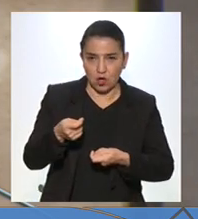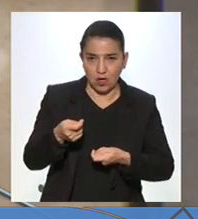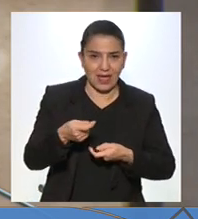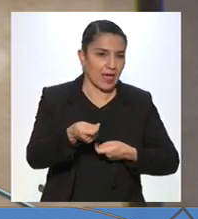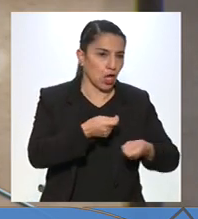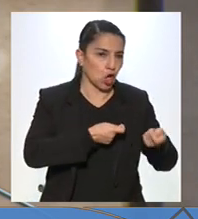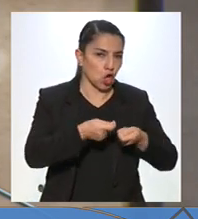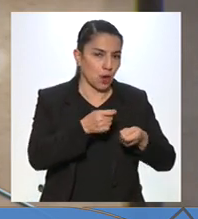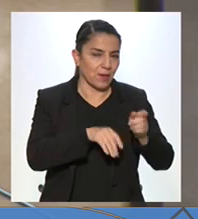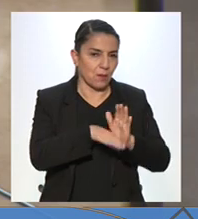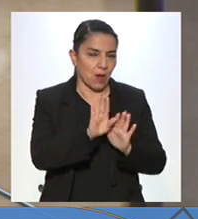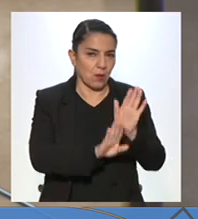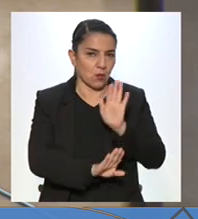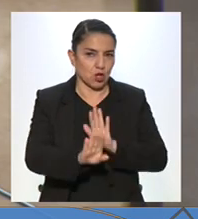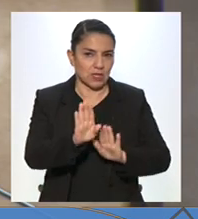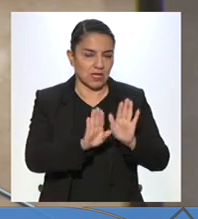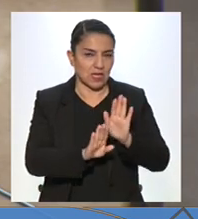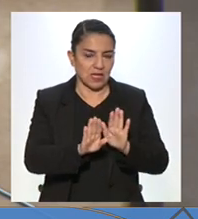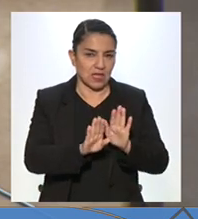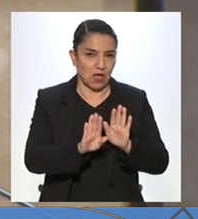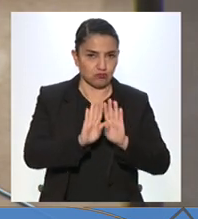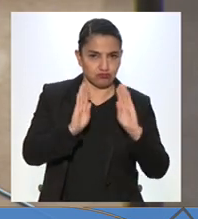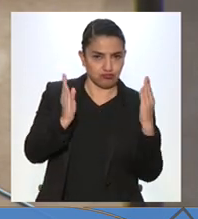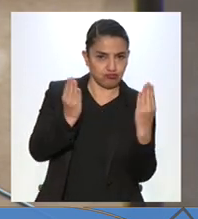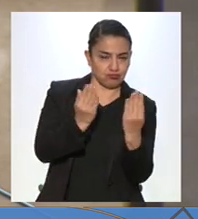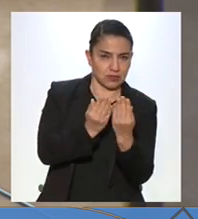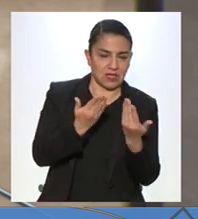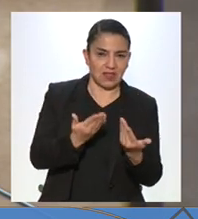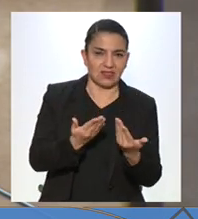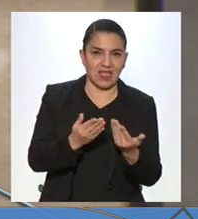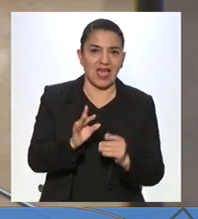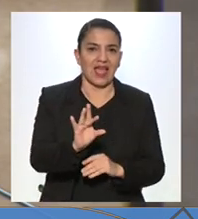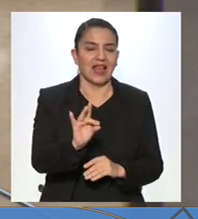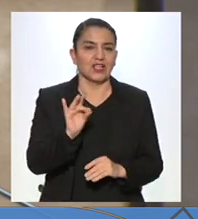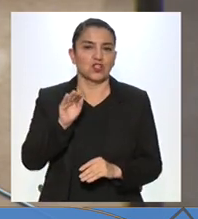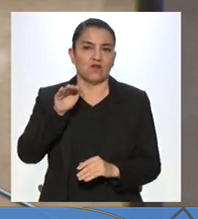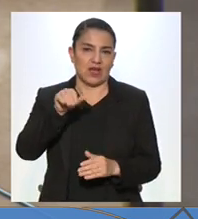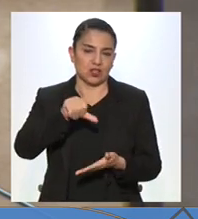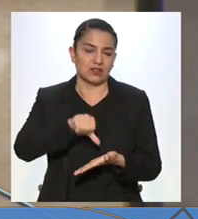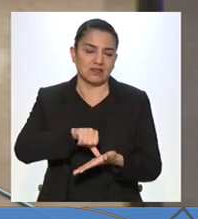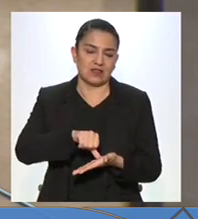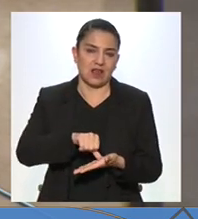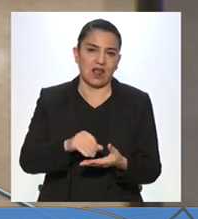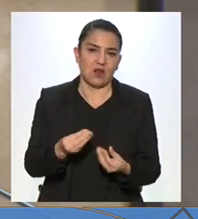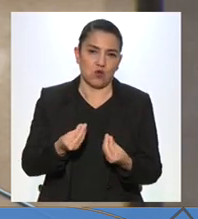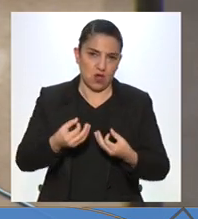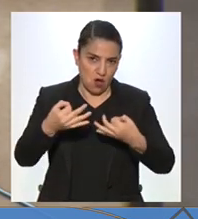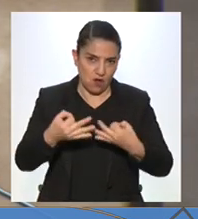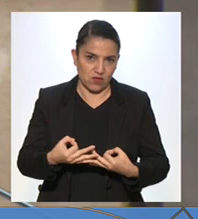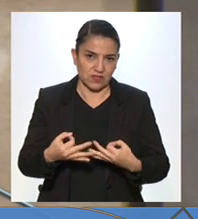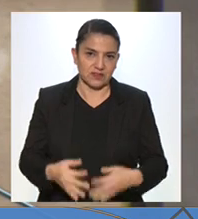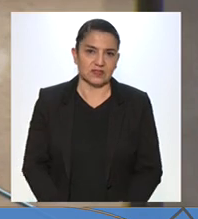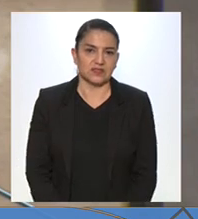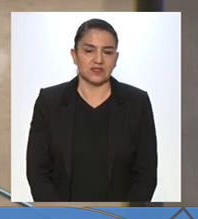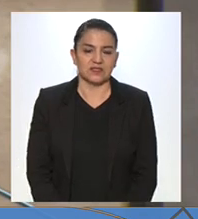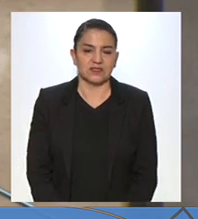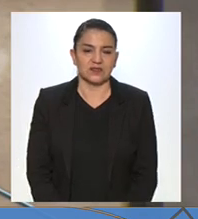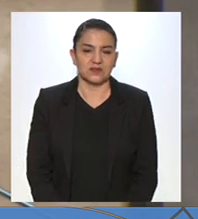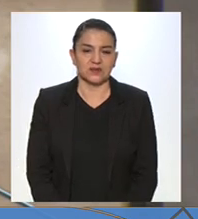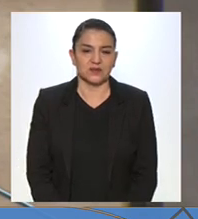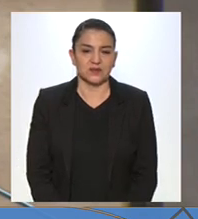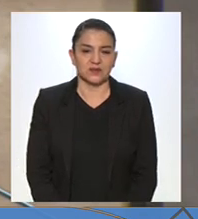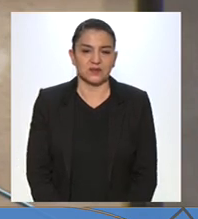más protegida de riesgos externos, creo que la elección para el Banco Central es bastante obvia.